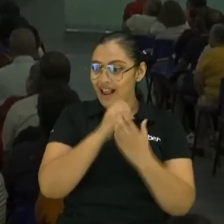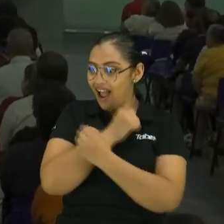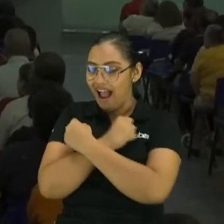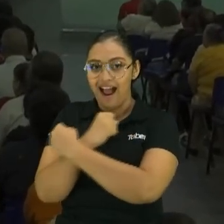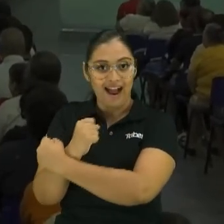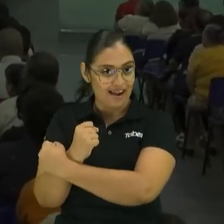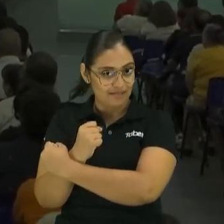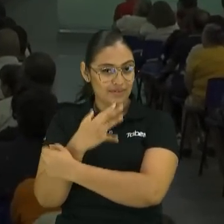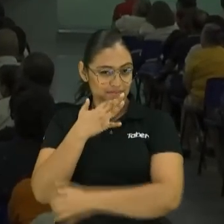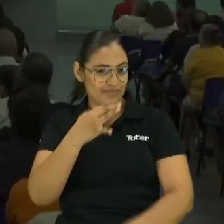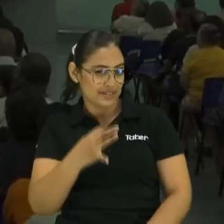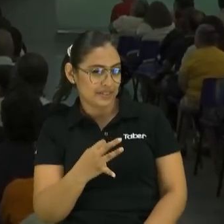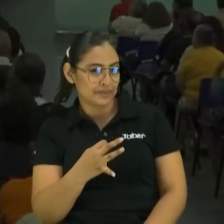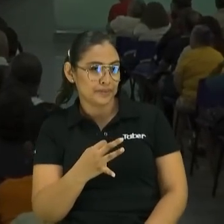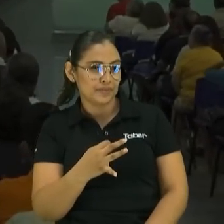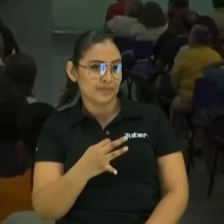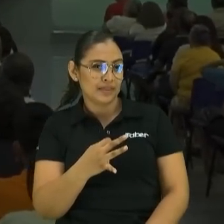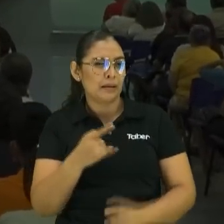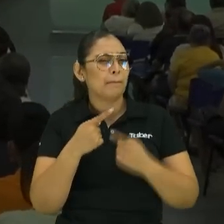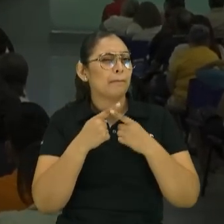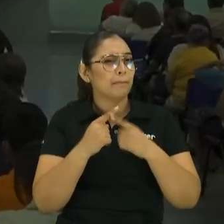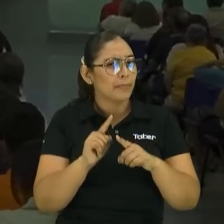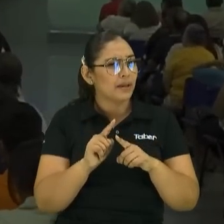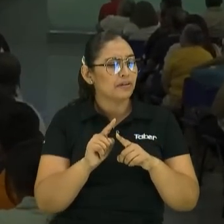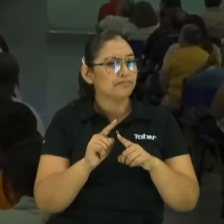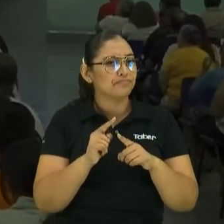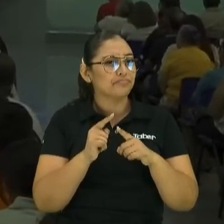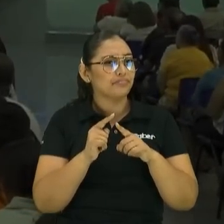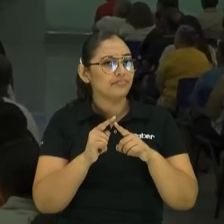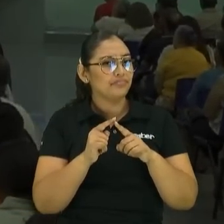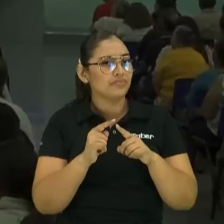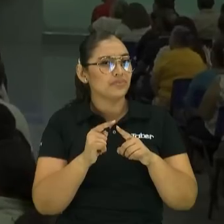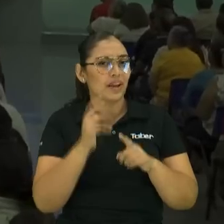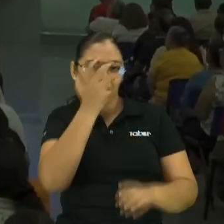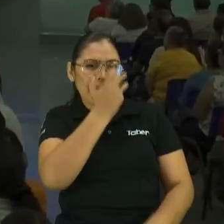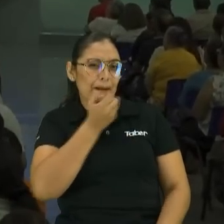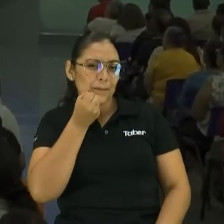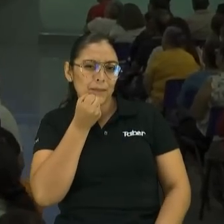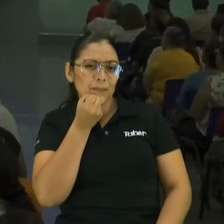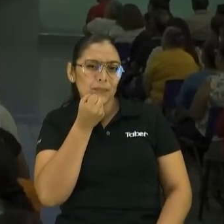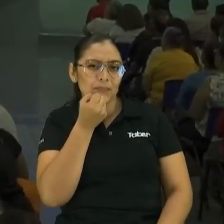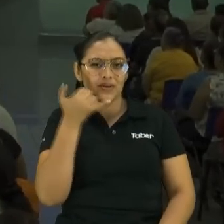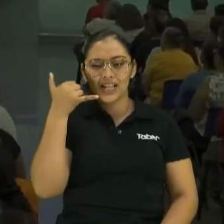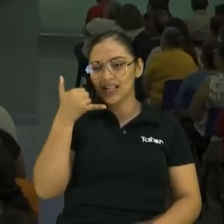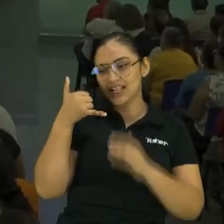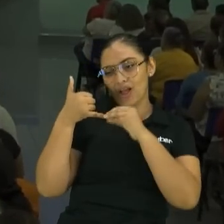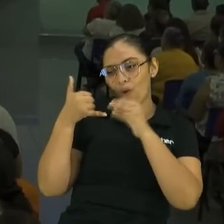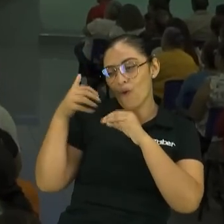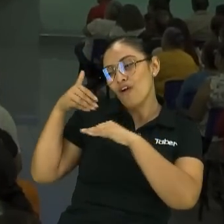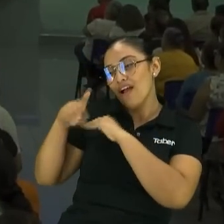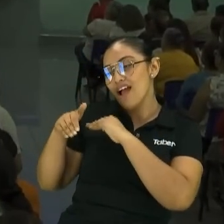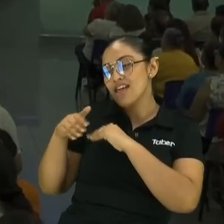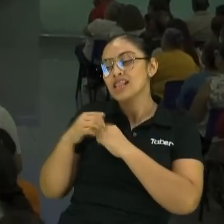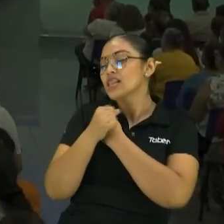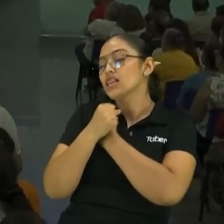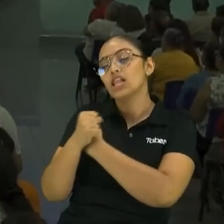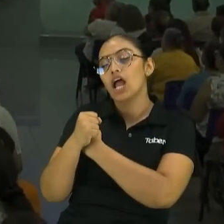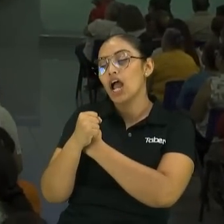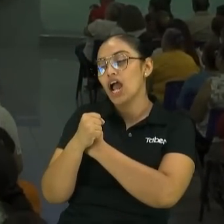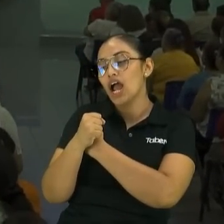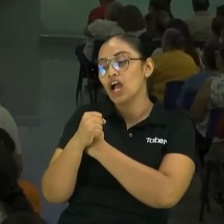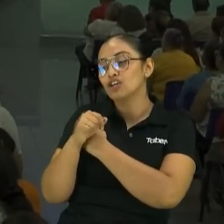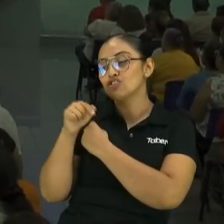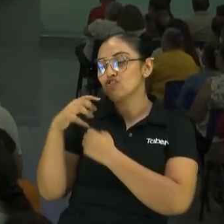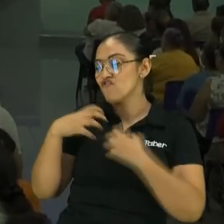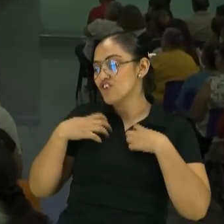Pero verdad que no cae mal un mensajito escrito por ahí te amo mi amor No puedo vivir